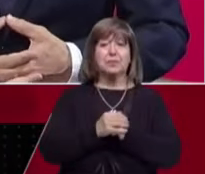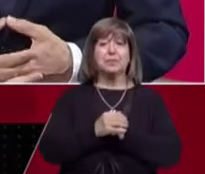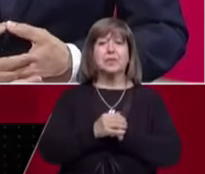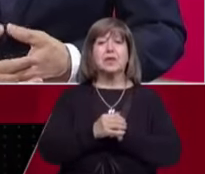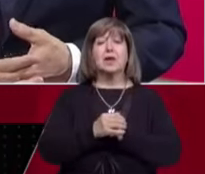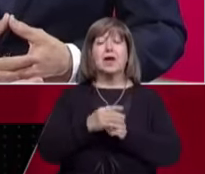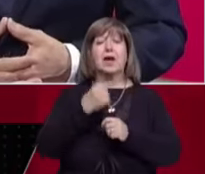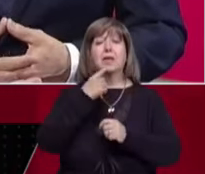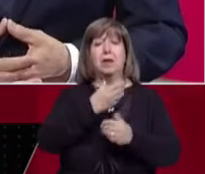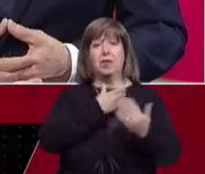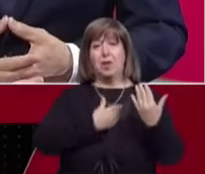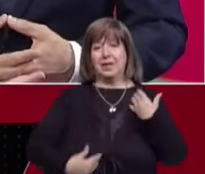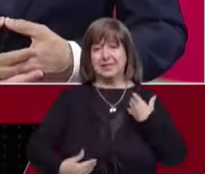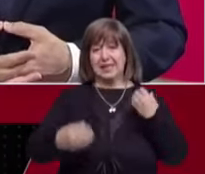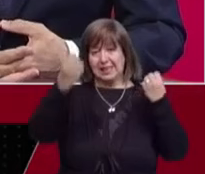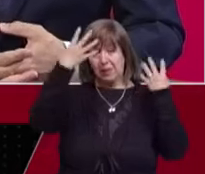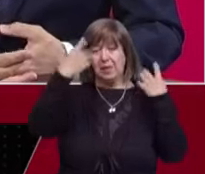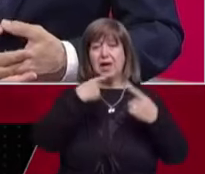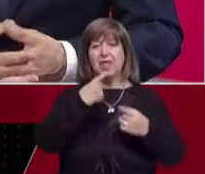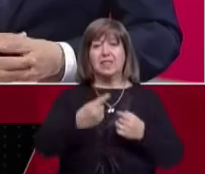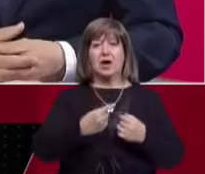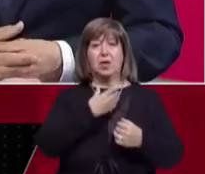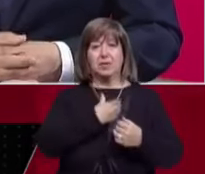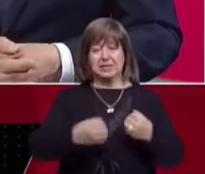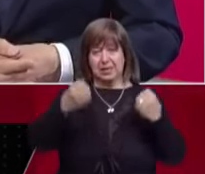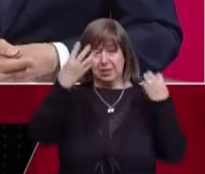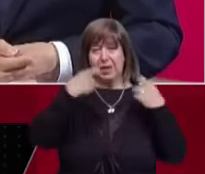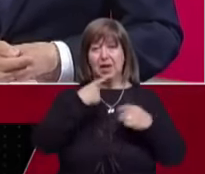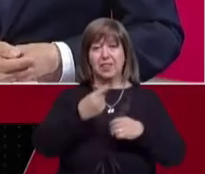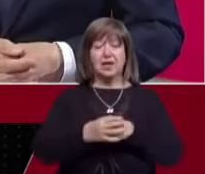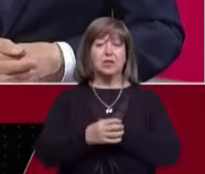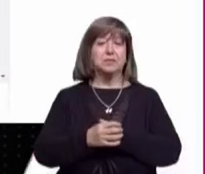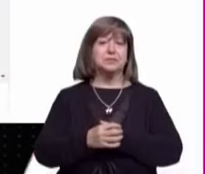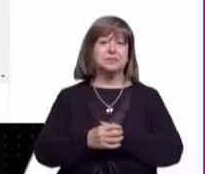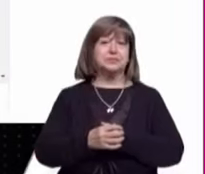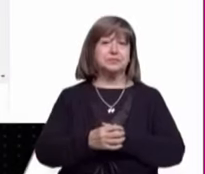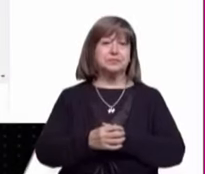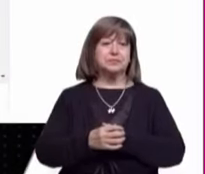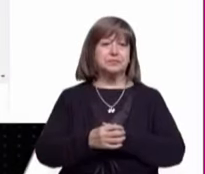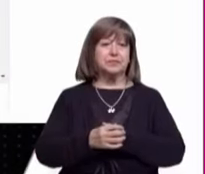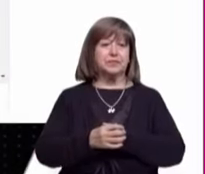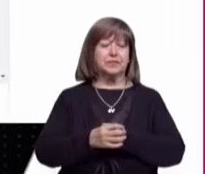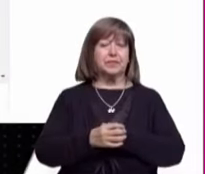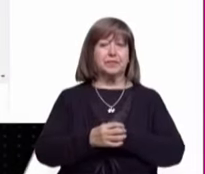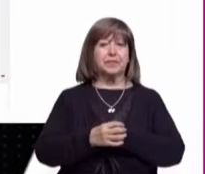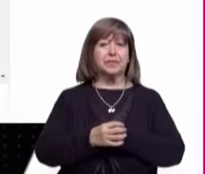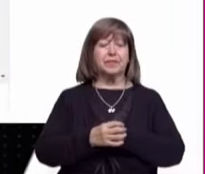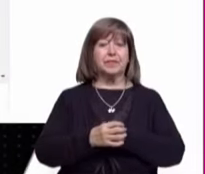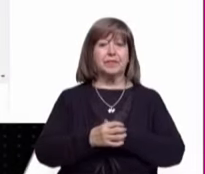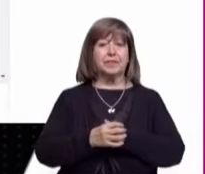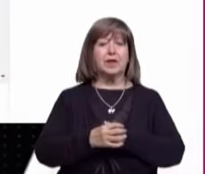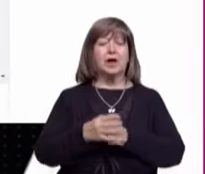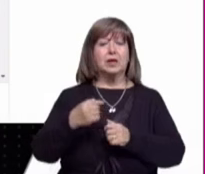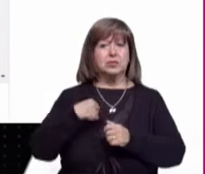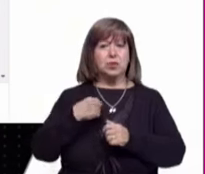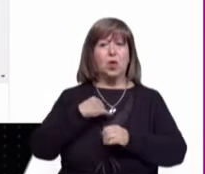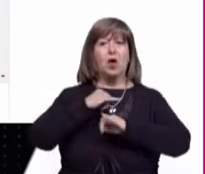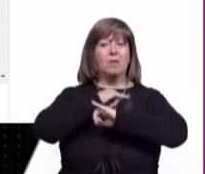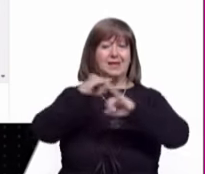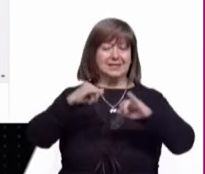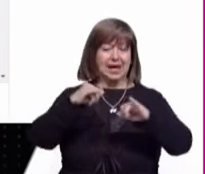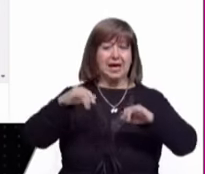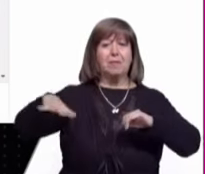Habló el presidente Javier Milei. Carlos, si te parece, lo escuchamos. Sí, claro, también lo escuchamos. Mensaje para el heroico pueblo venezolano.